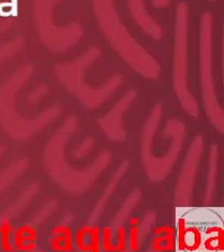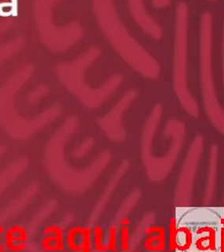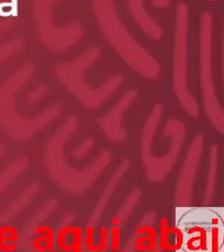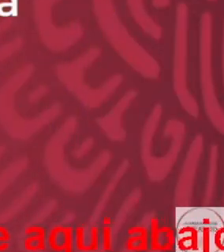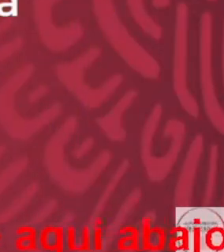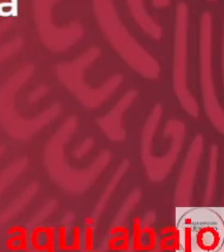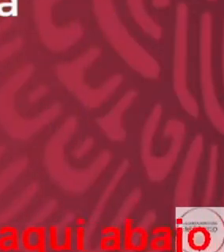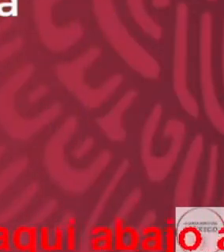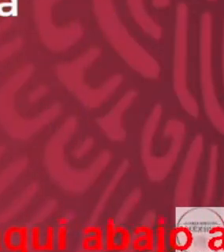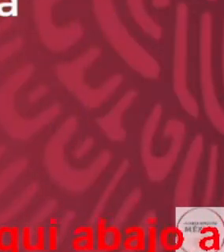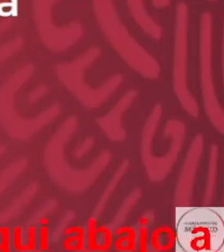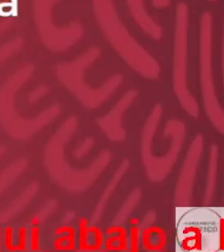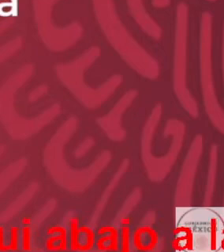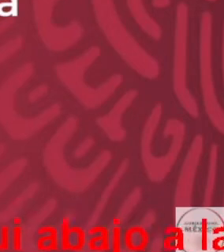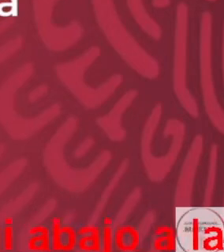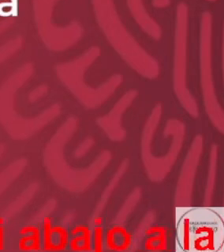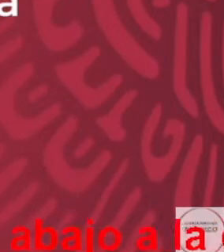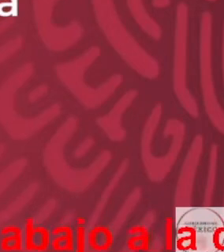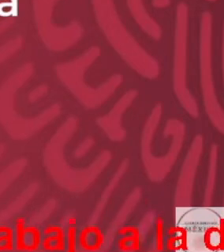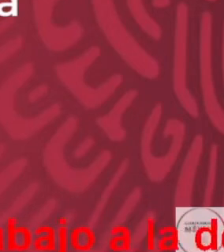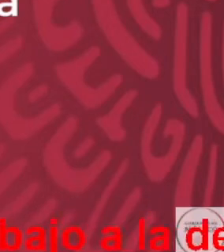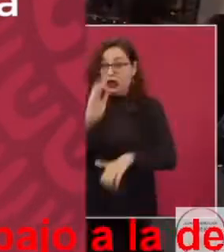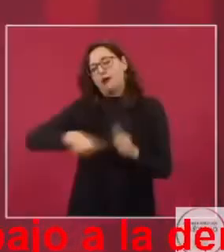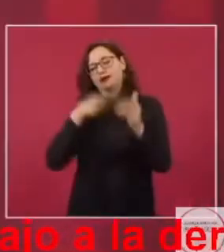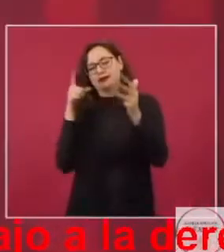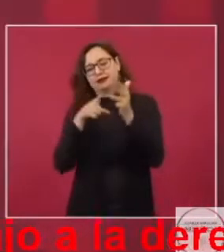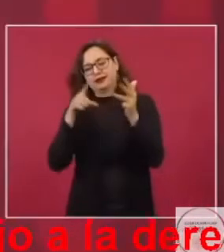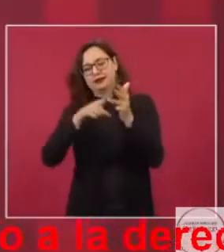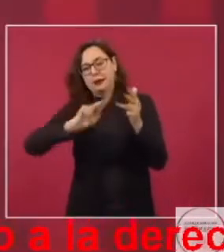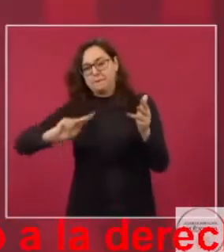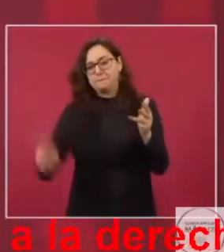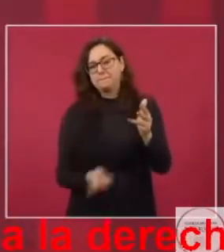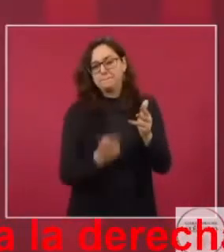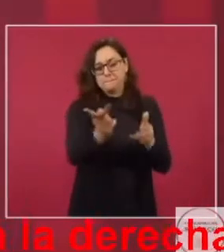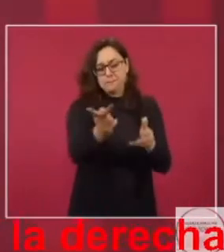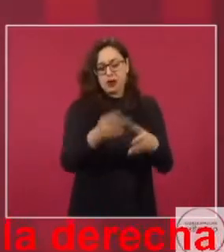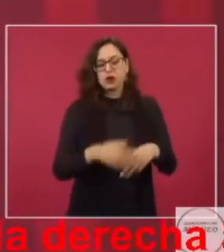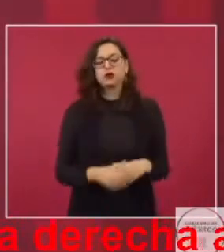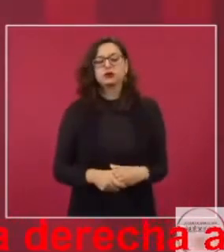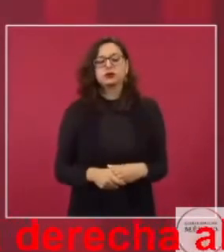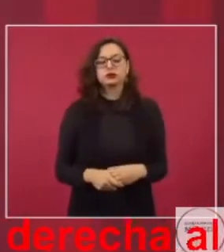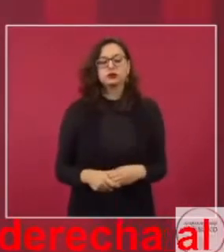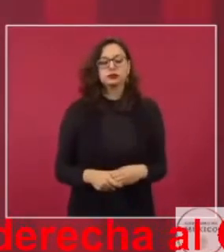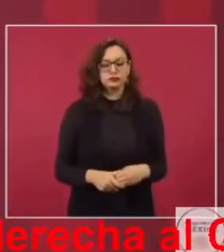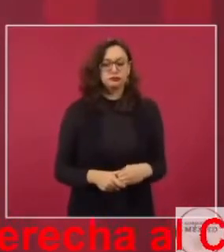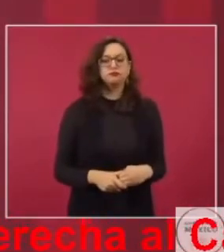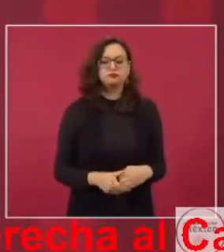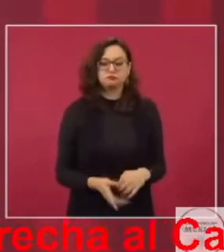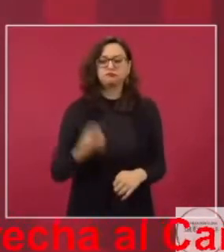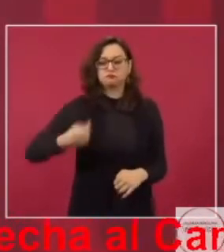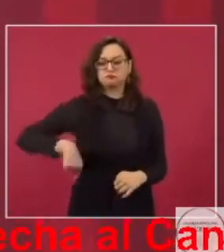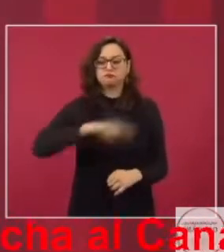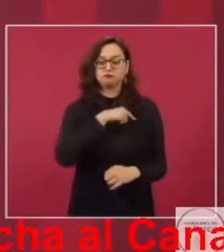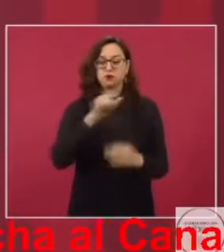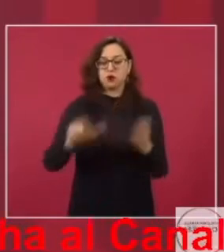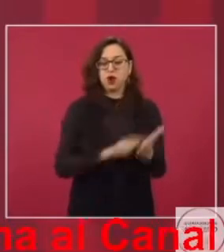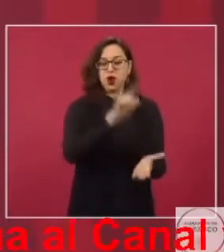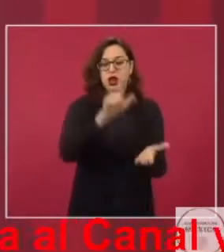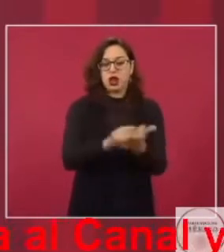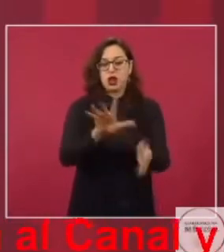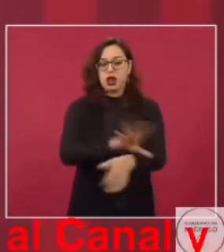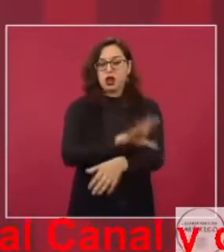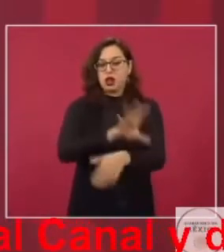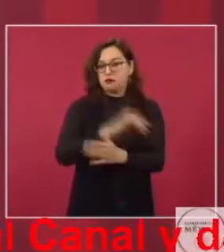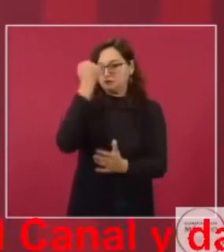de reforma en materia eléctrica y estamos impulsando la iniciativa de reforma ya hemos hablado de